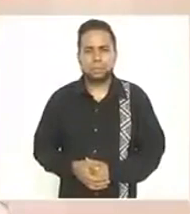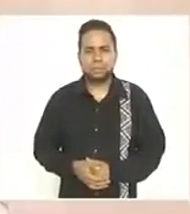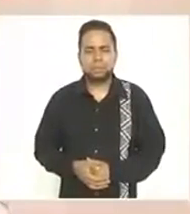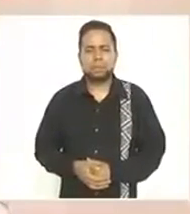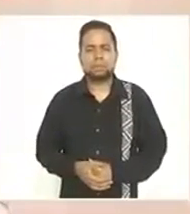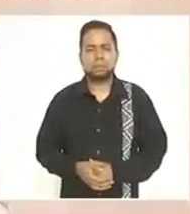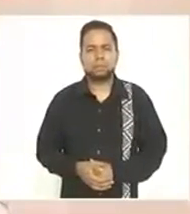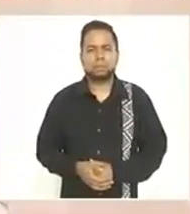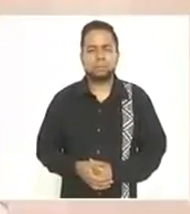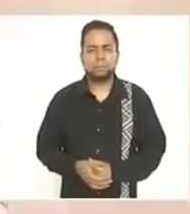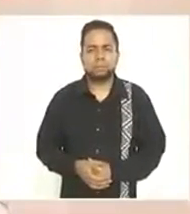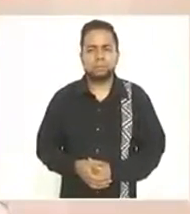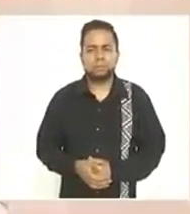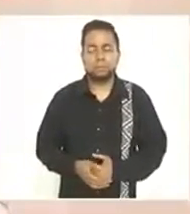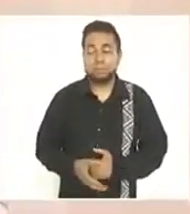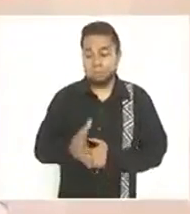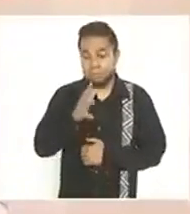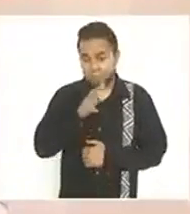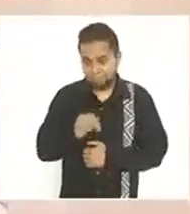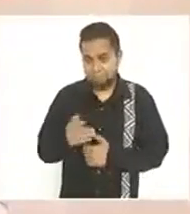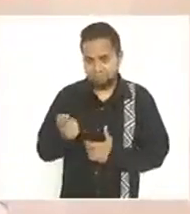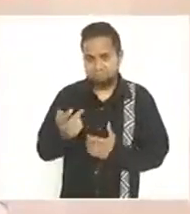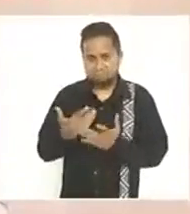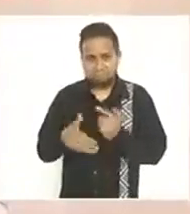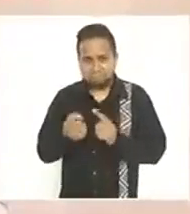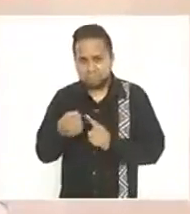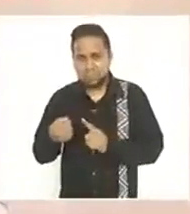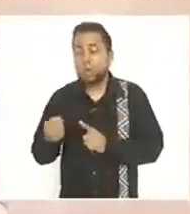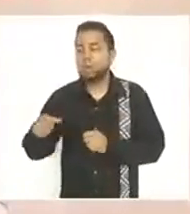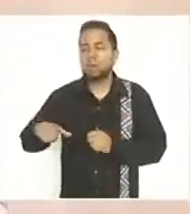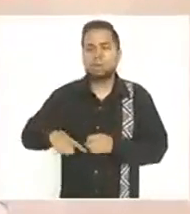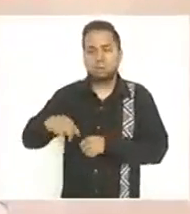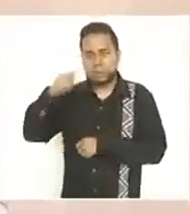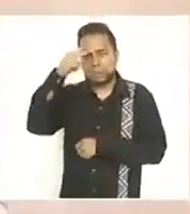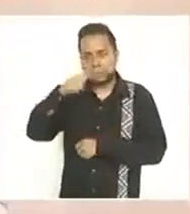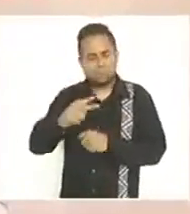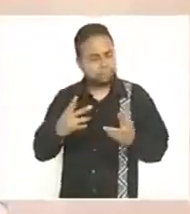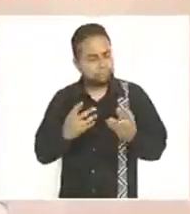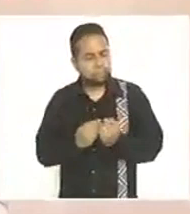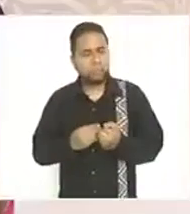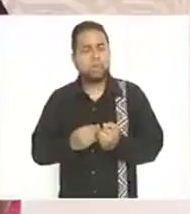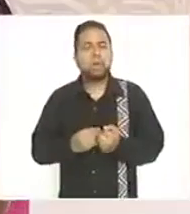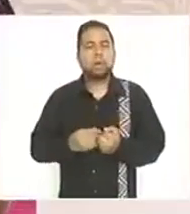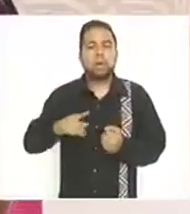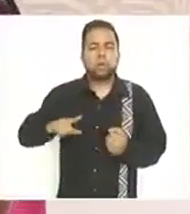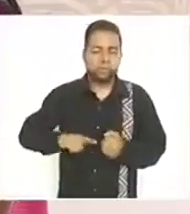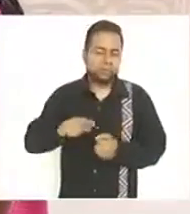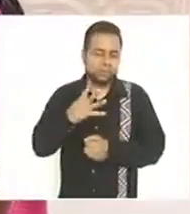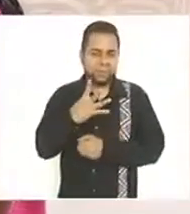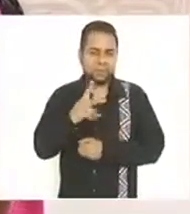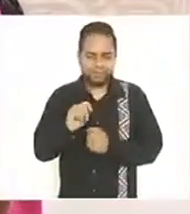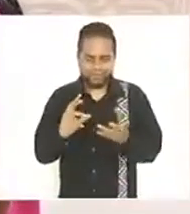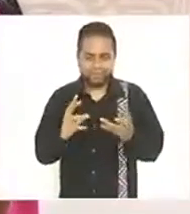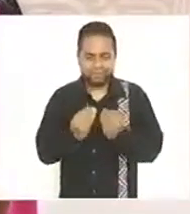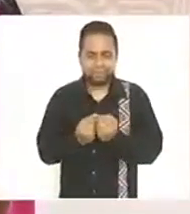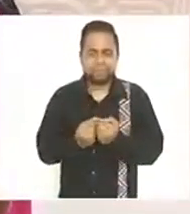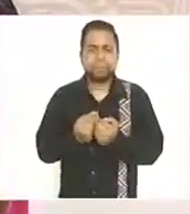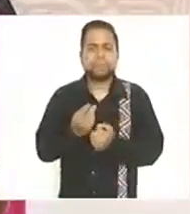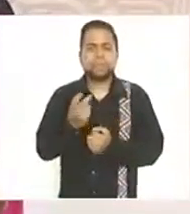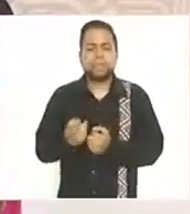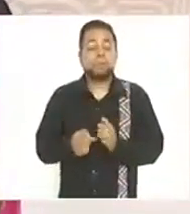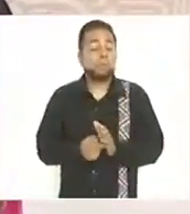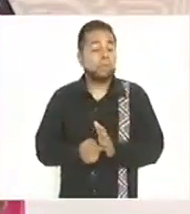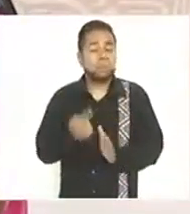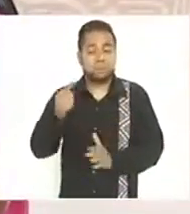De esta manera, el Gobierno de México, el Gobierno de la Cuarta Transformación, es el